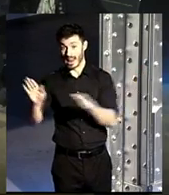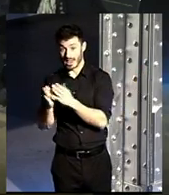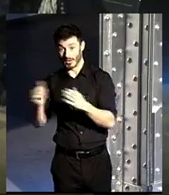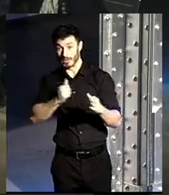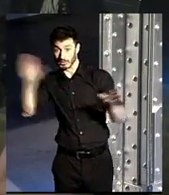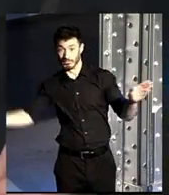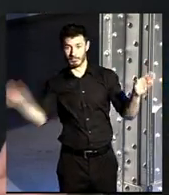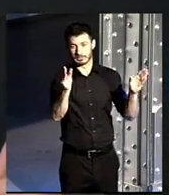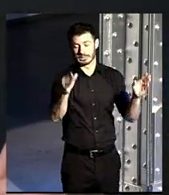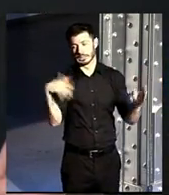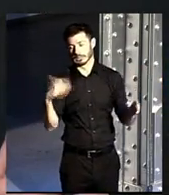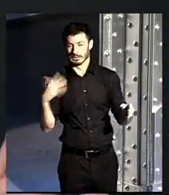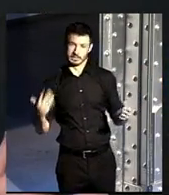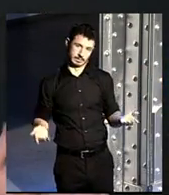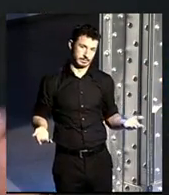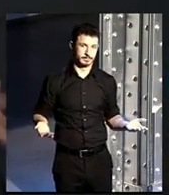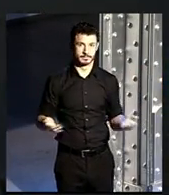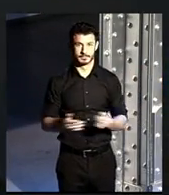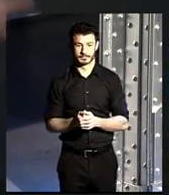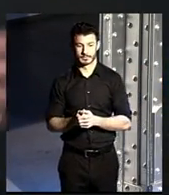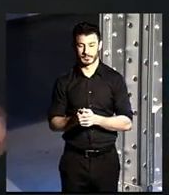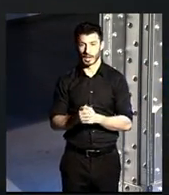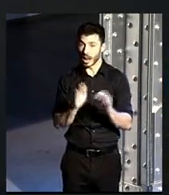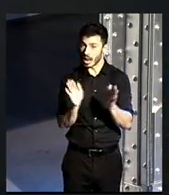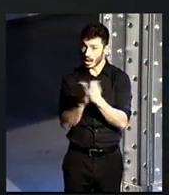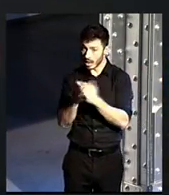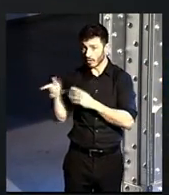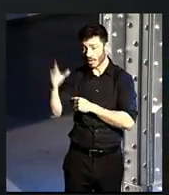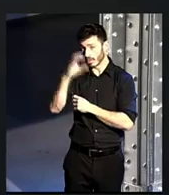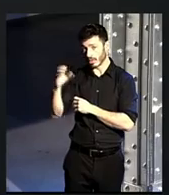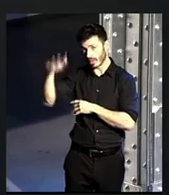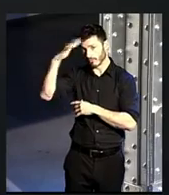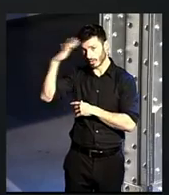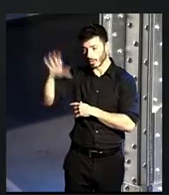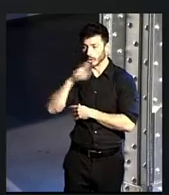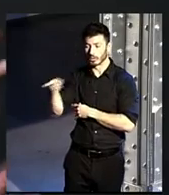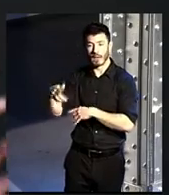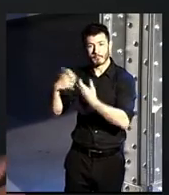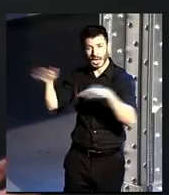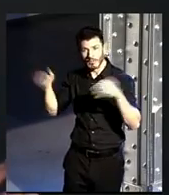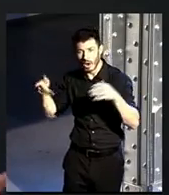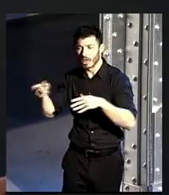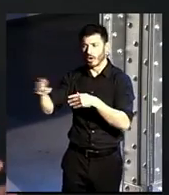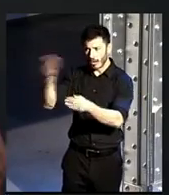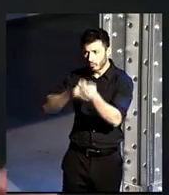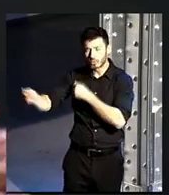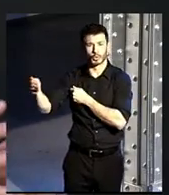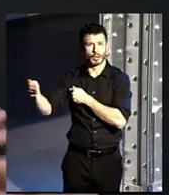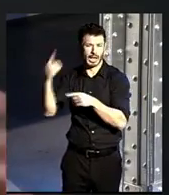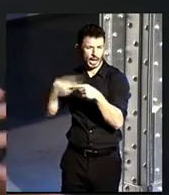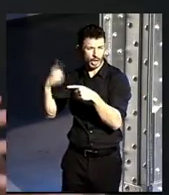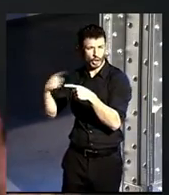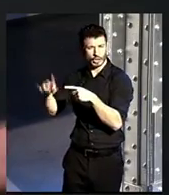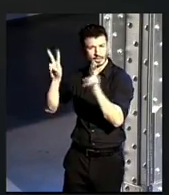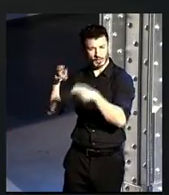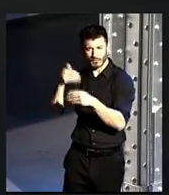de ciencia ficción, porque es una máquina voladora en el futuro, hay todos los elementos, pero no es